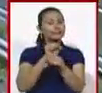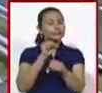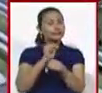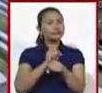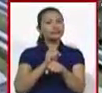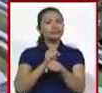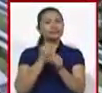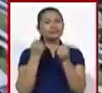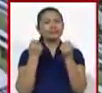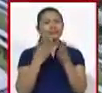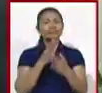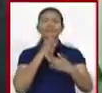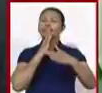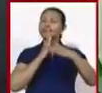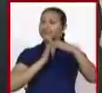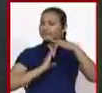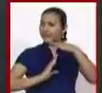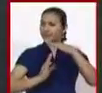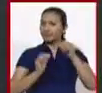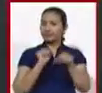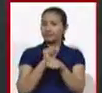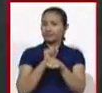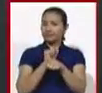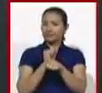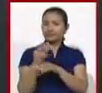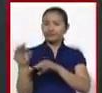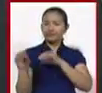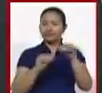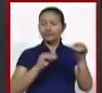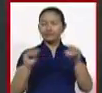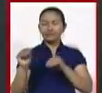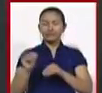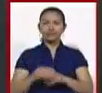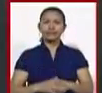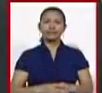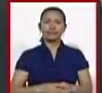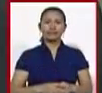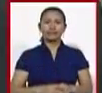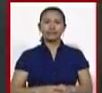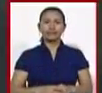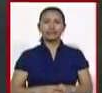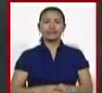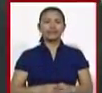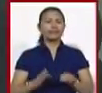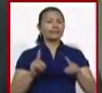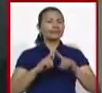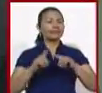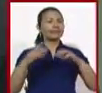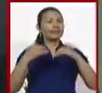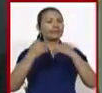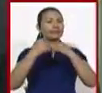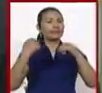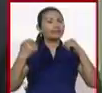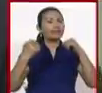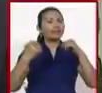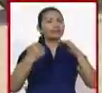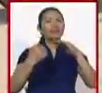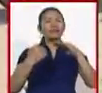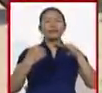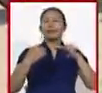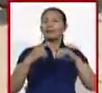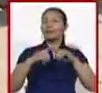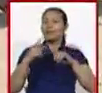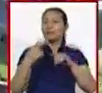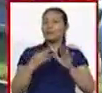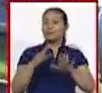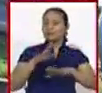laborioso, humilde, que se mueve en condiciones de desventaja, y hay que tomar en cuenta ese elemento.